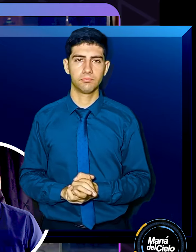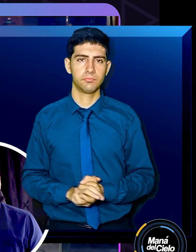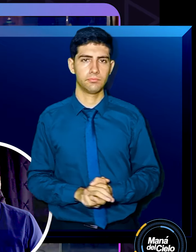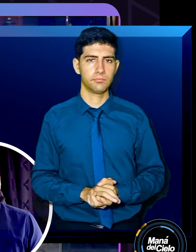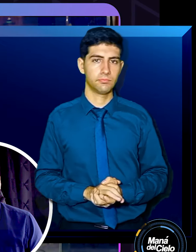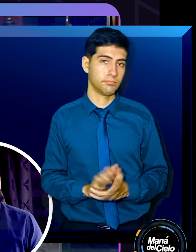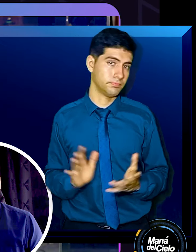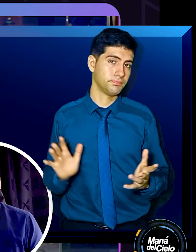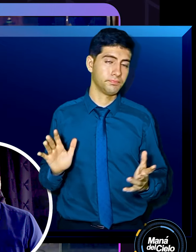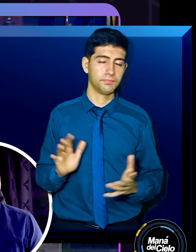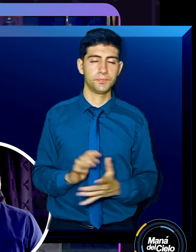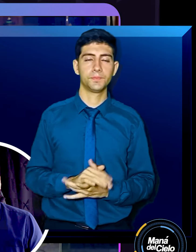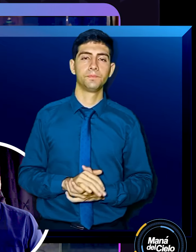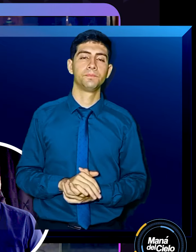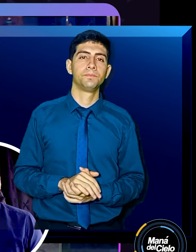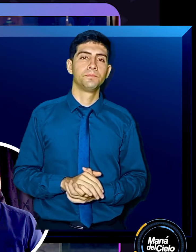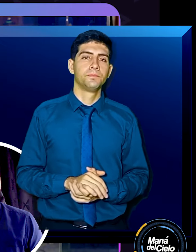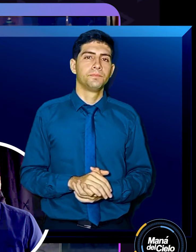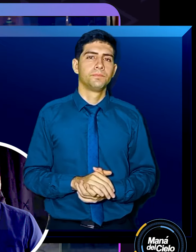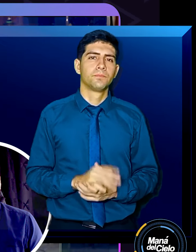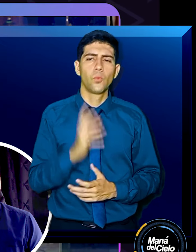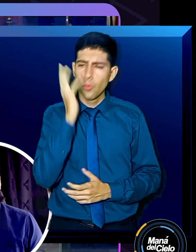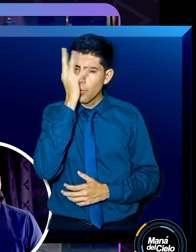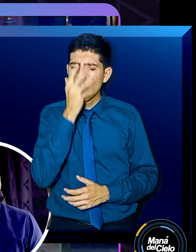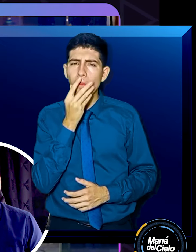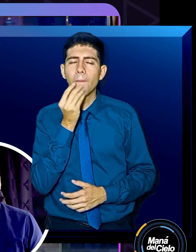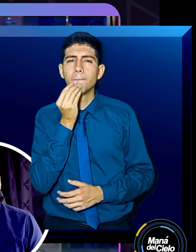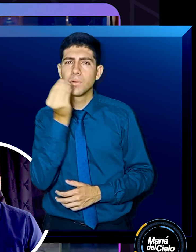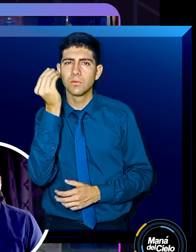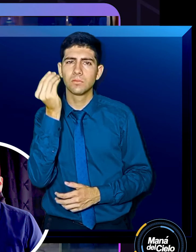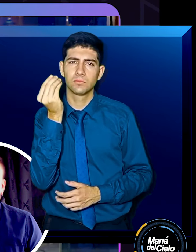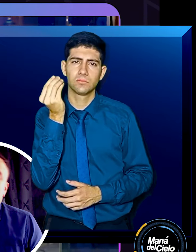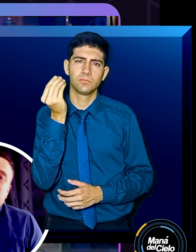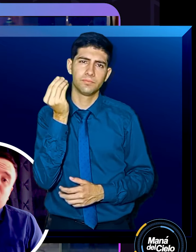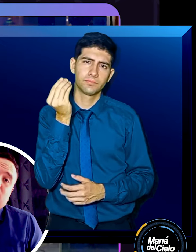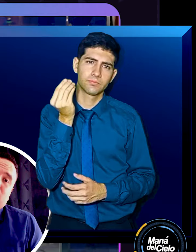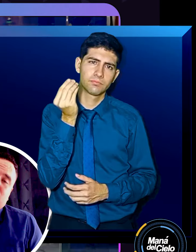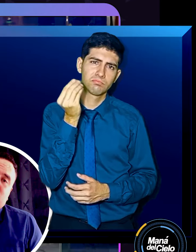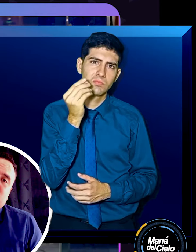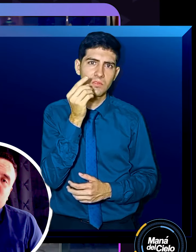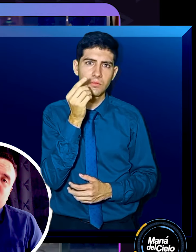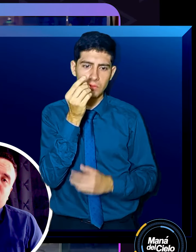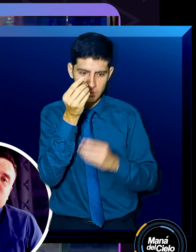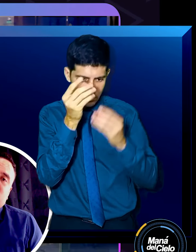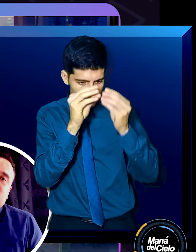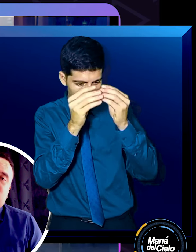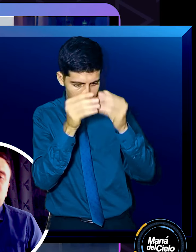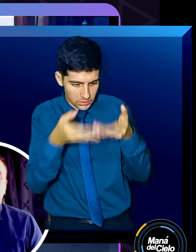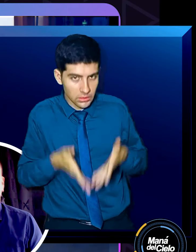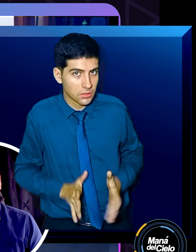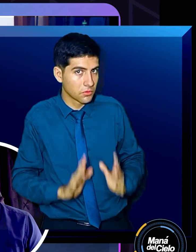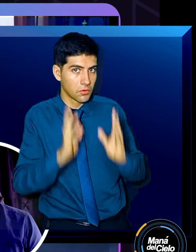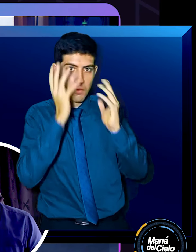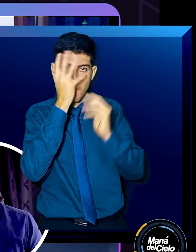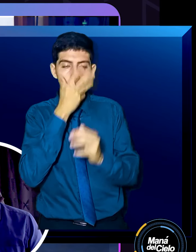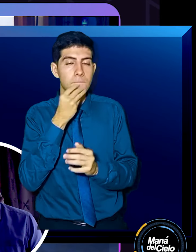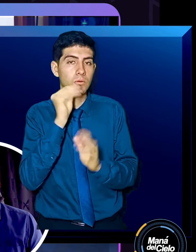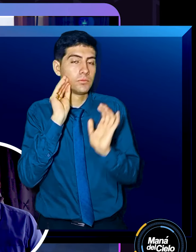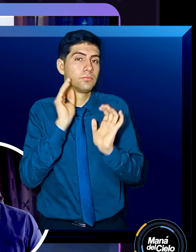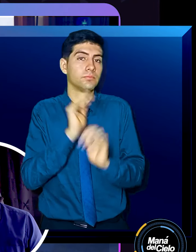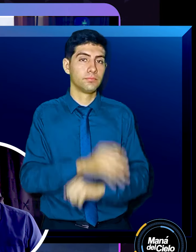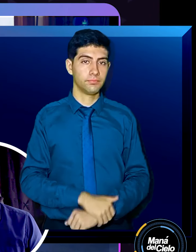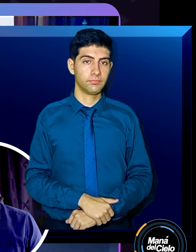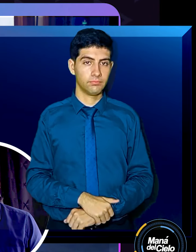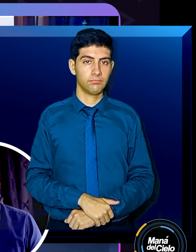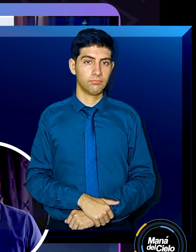¿Verdad? ¿Qué es bonita? ¿Qué se hizo para ser bonita? Nada. Ayer pasamos y vi una que está toda deformada